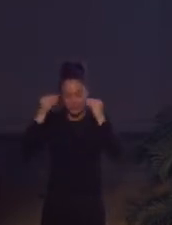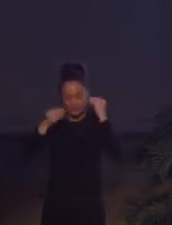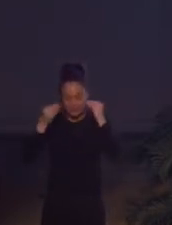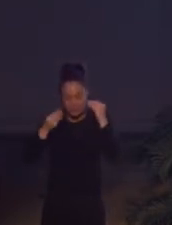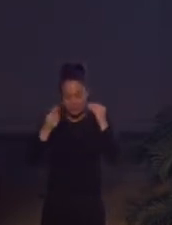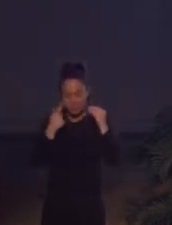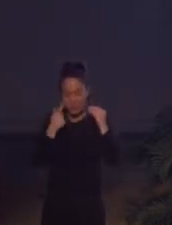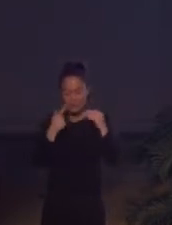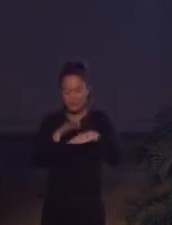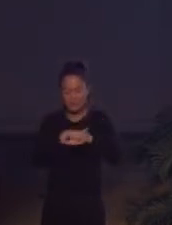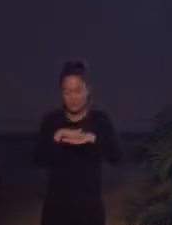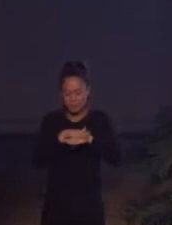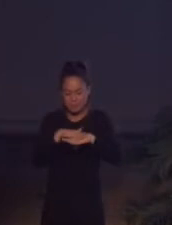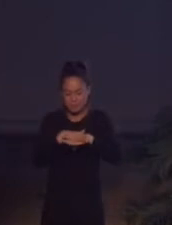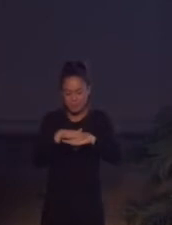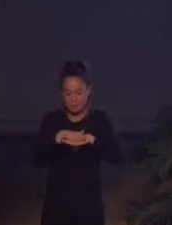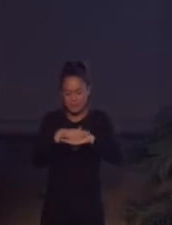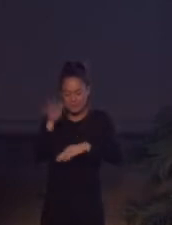oinarri teoriko horiek ere